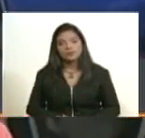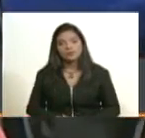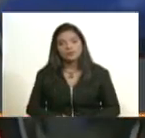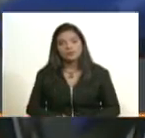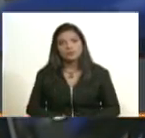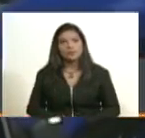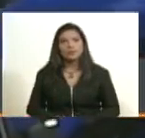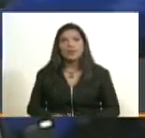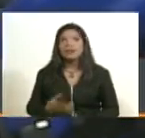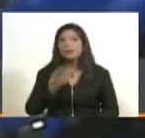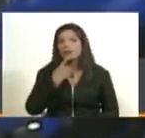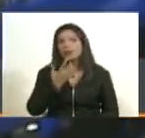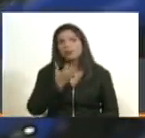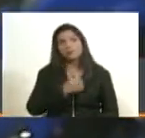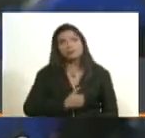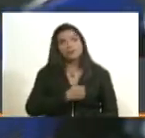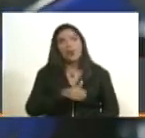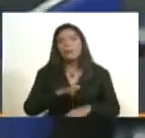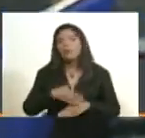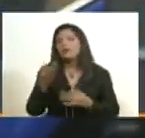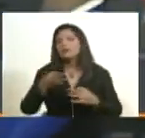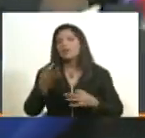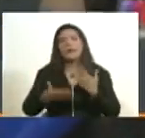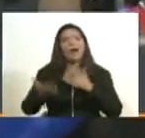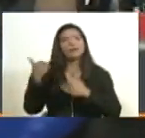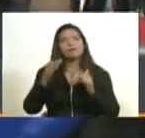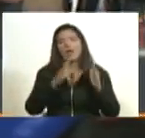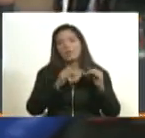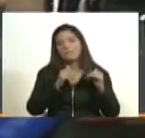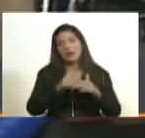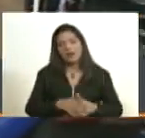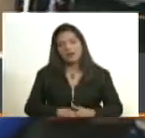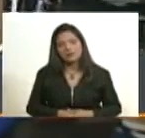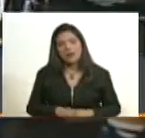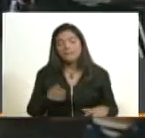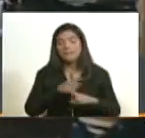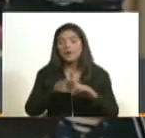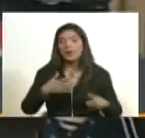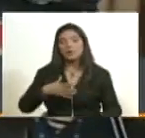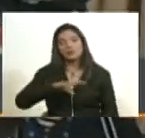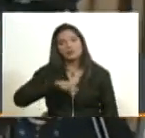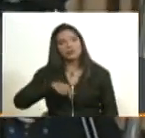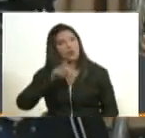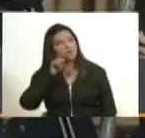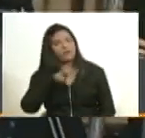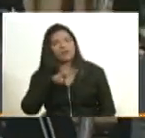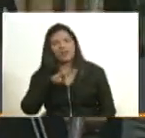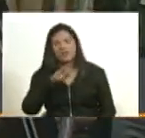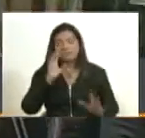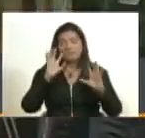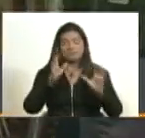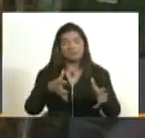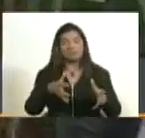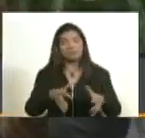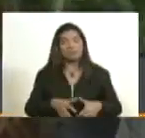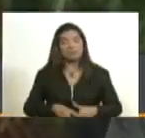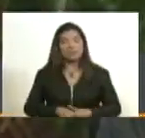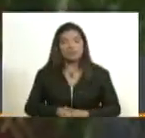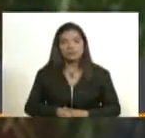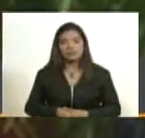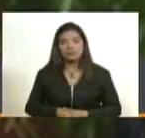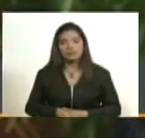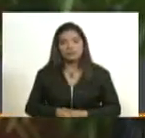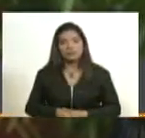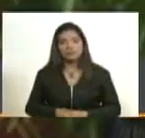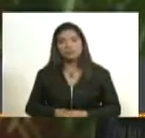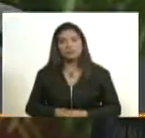Lo digo lamentablemente porque siempre tuvimos muchas esperanzas. Y cuando uno ve el monstruo este que ahora se